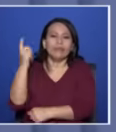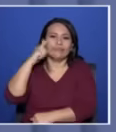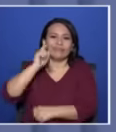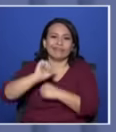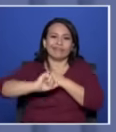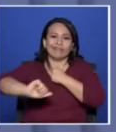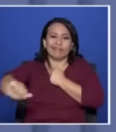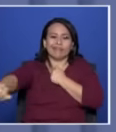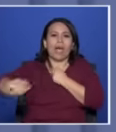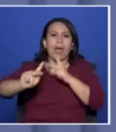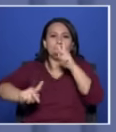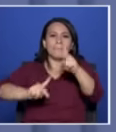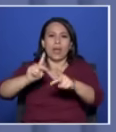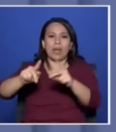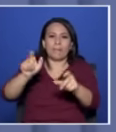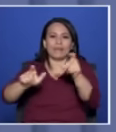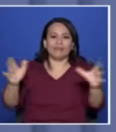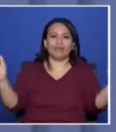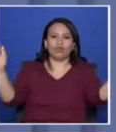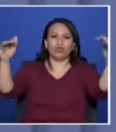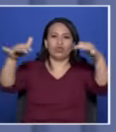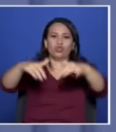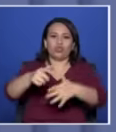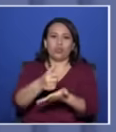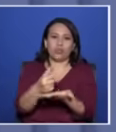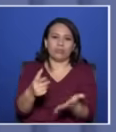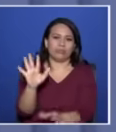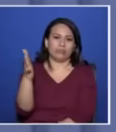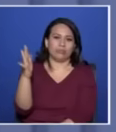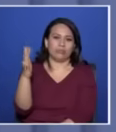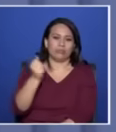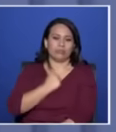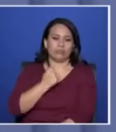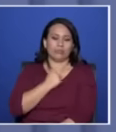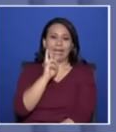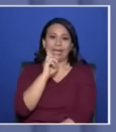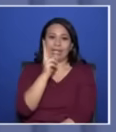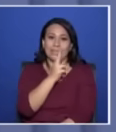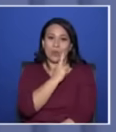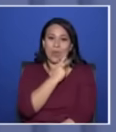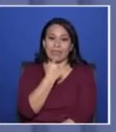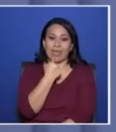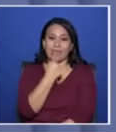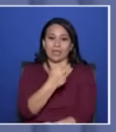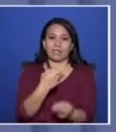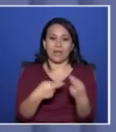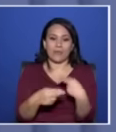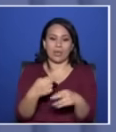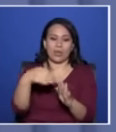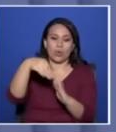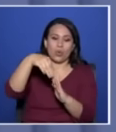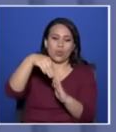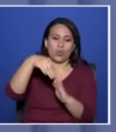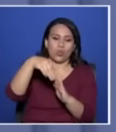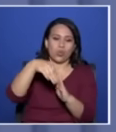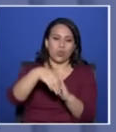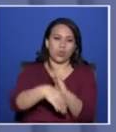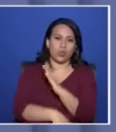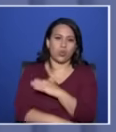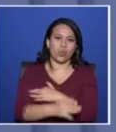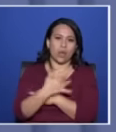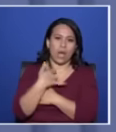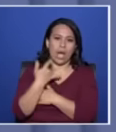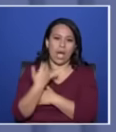como General Villa Mil Playas en la provincia del Guayas. Allí los dueños de restaurantes dicen que las ventas han caído drásticamente, por lo